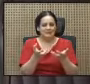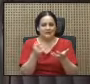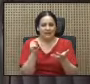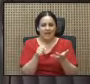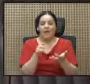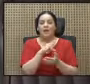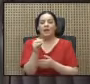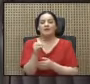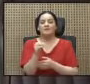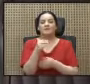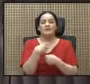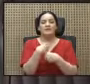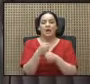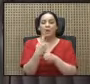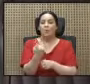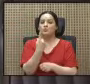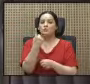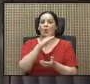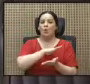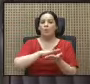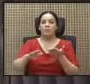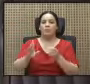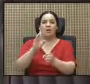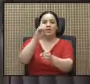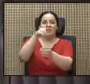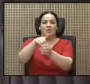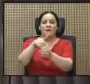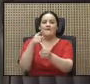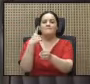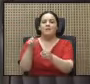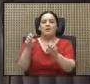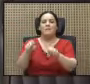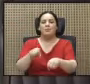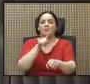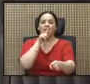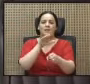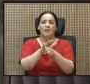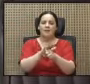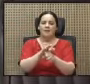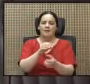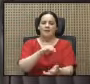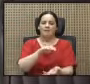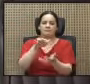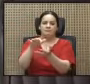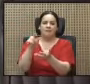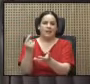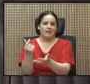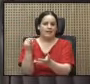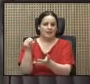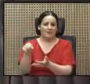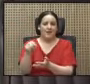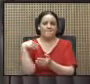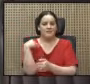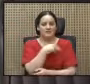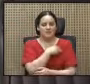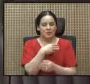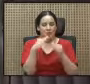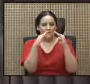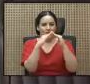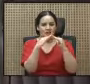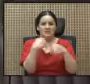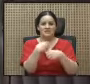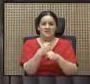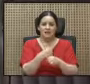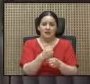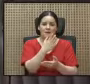un solo depósito para garantizar que los recursos lleguen al Ministerio de Vivienda, porque si se hacen tractos,